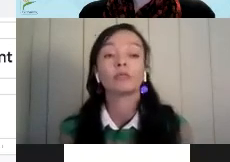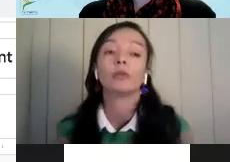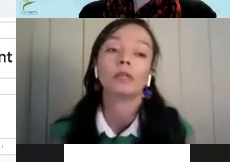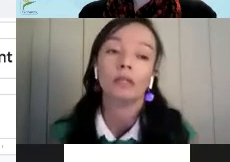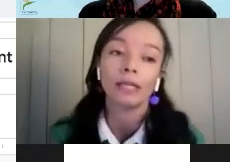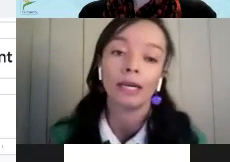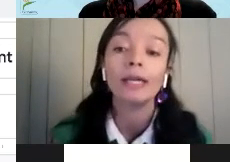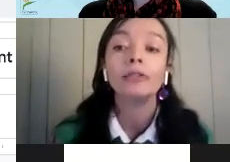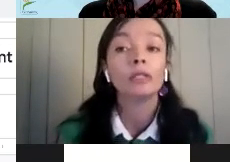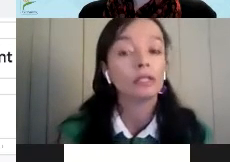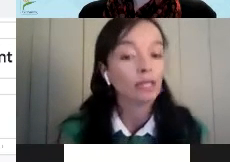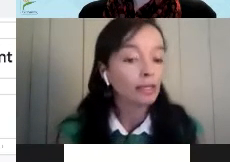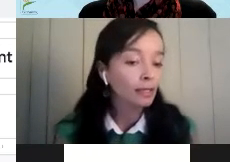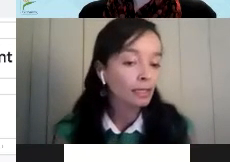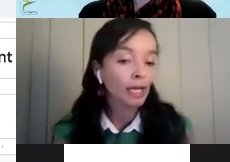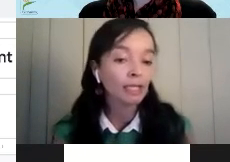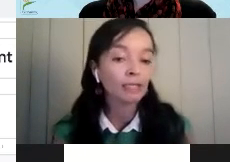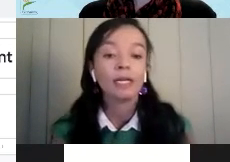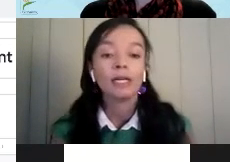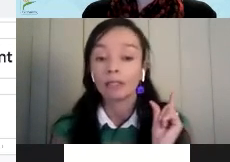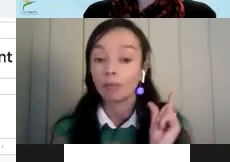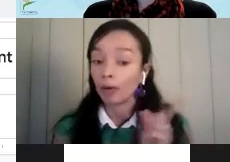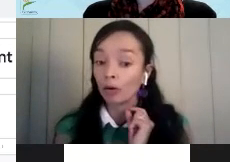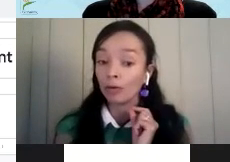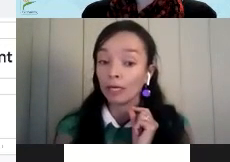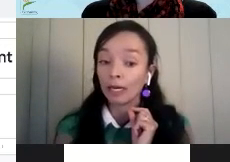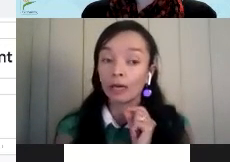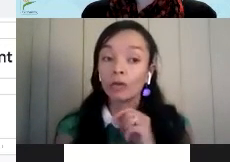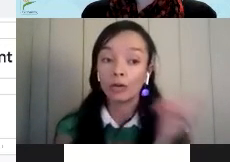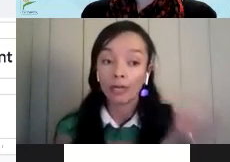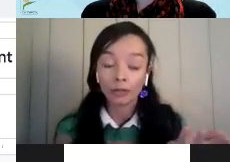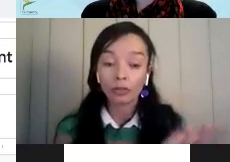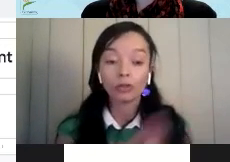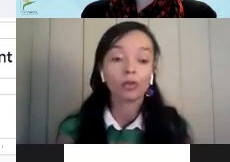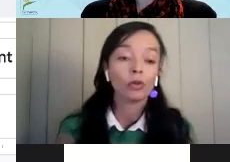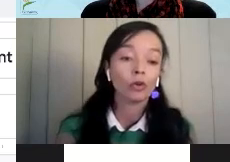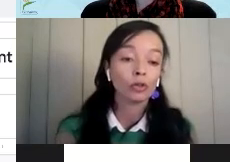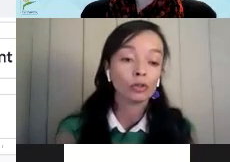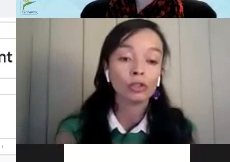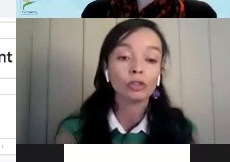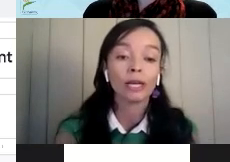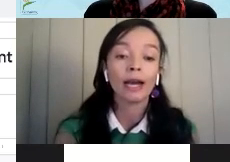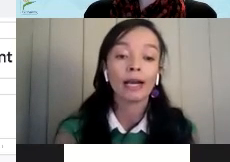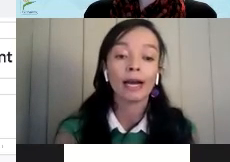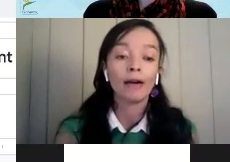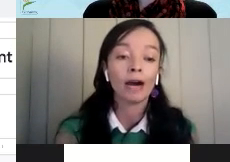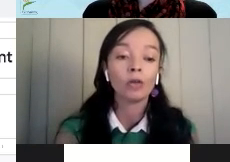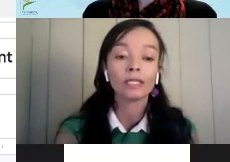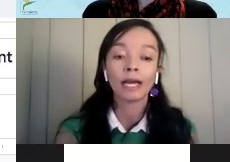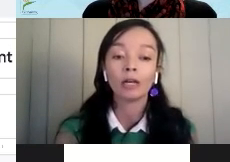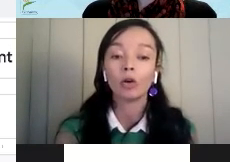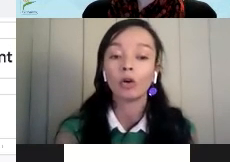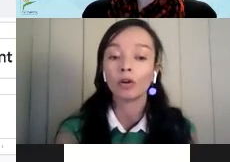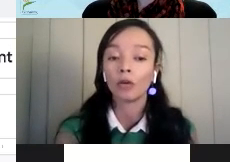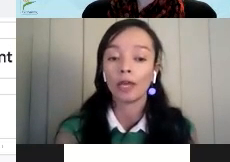del descuento que dice ahí. Entonces, si están interesadas, se pueden comunicar con ellos o con nosotros. Acá abajo